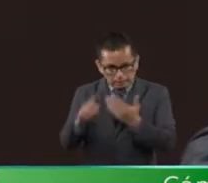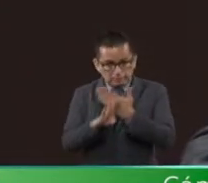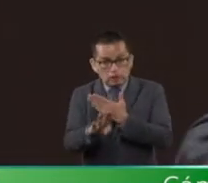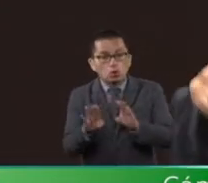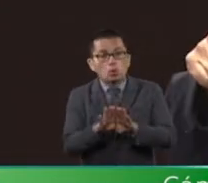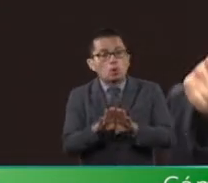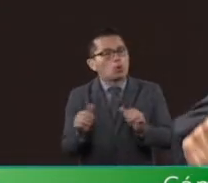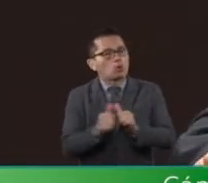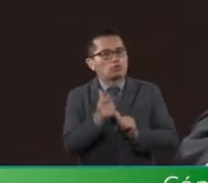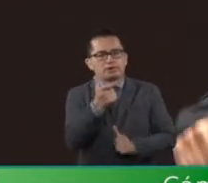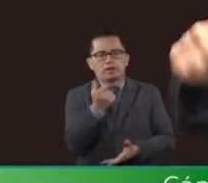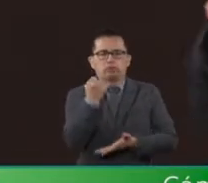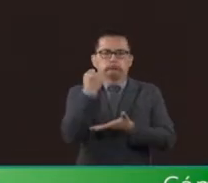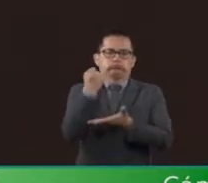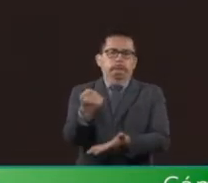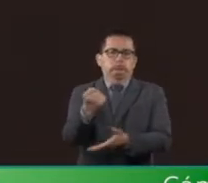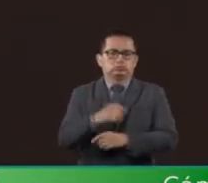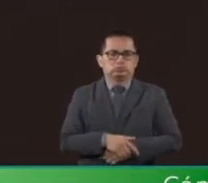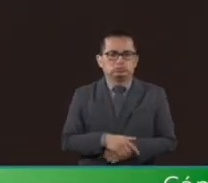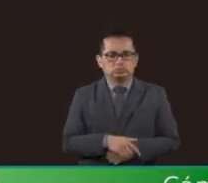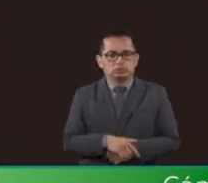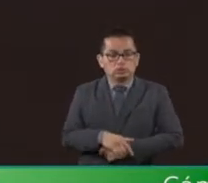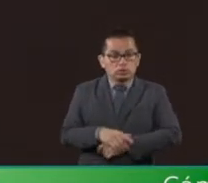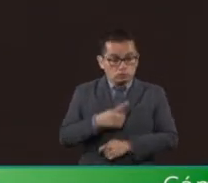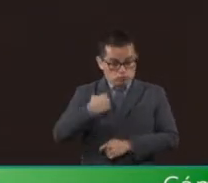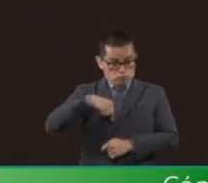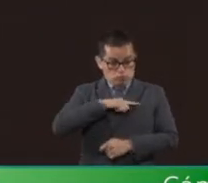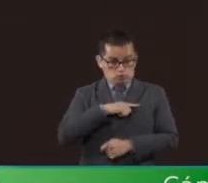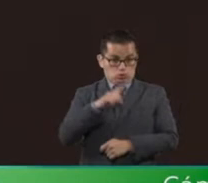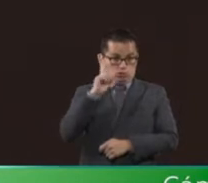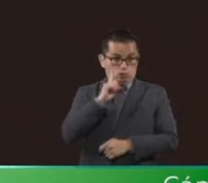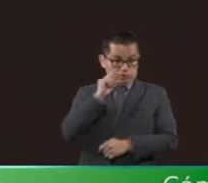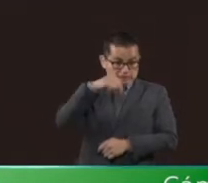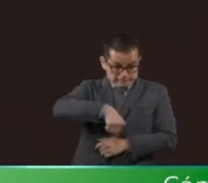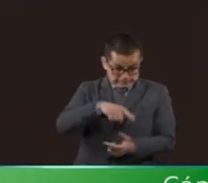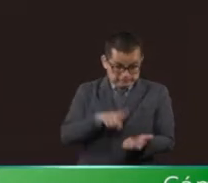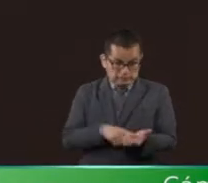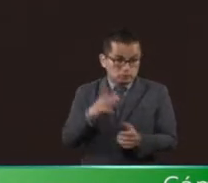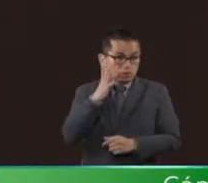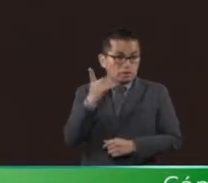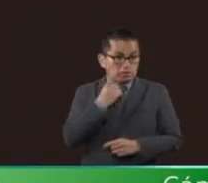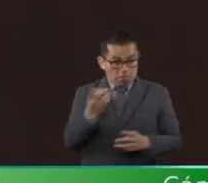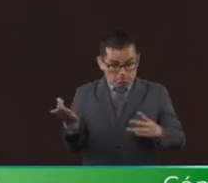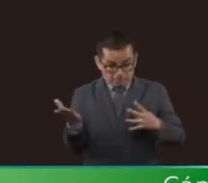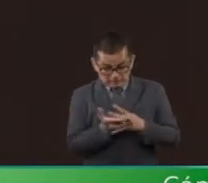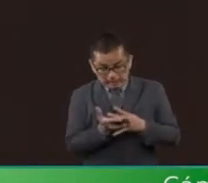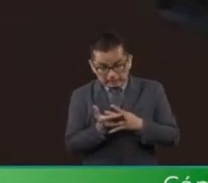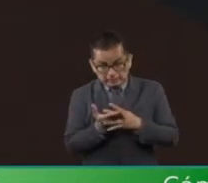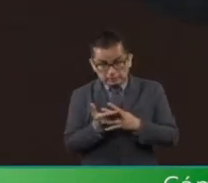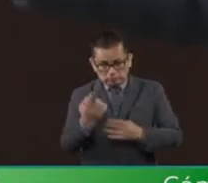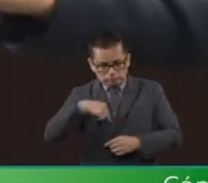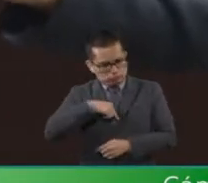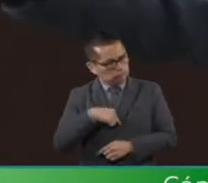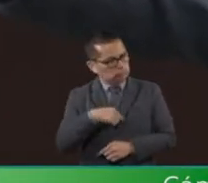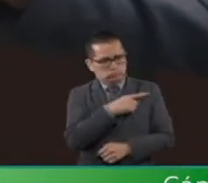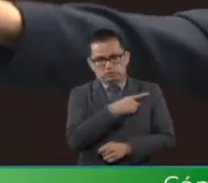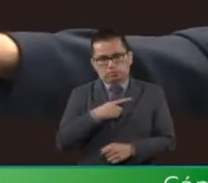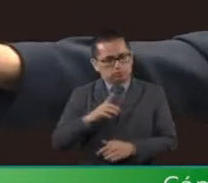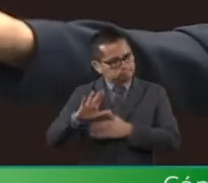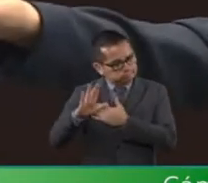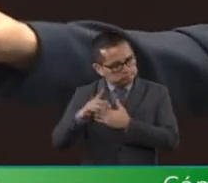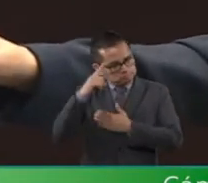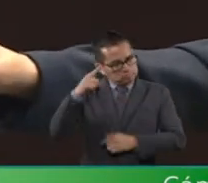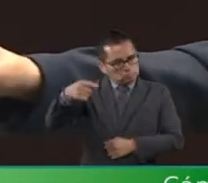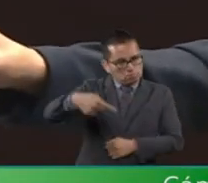compromiso de que las mujeres estemos hoy ocupando la mitad de esta Cámara también tiene que traducirse en la voz de las